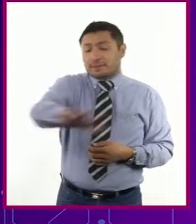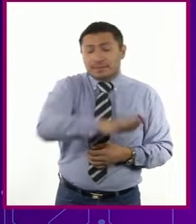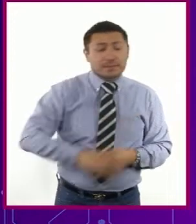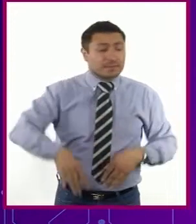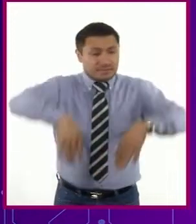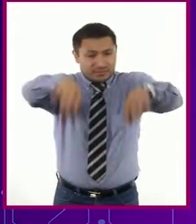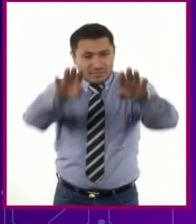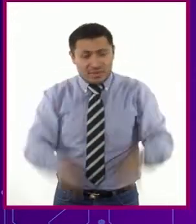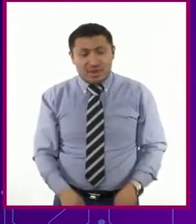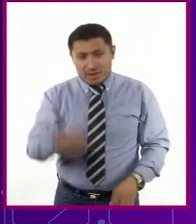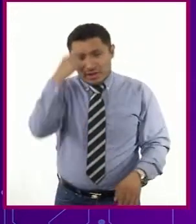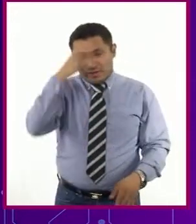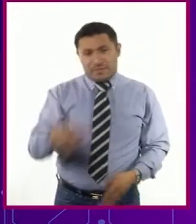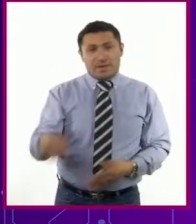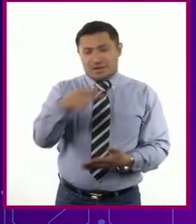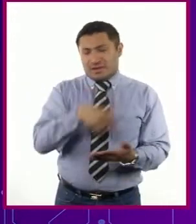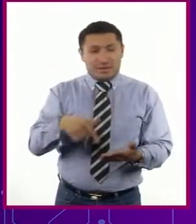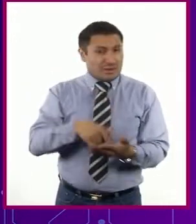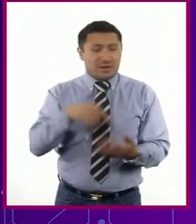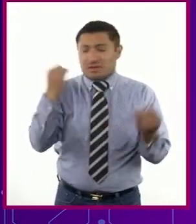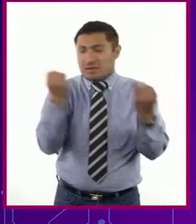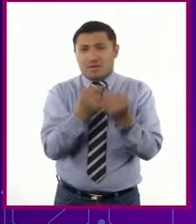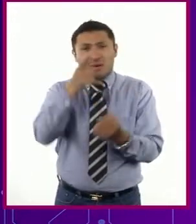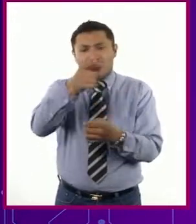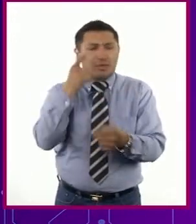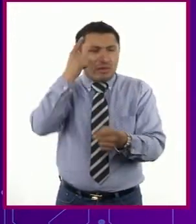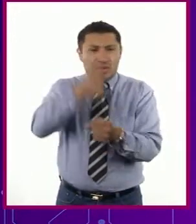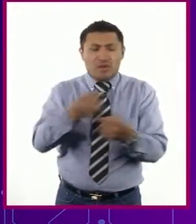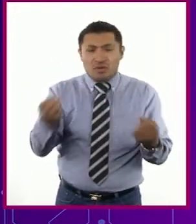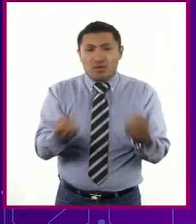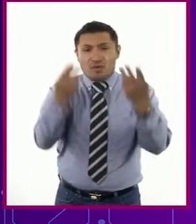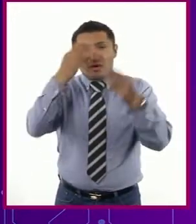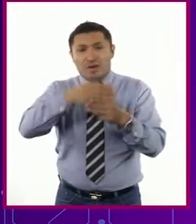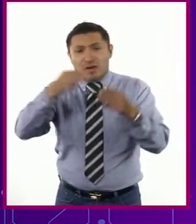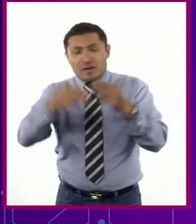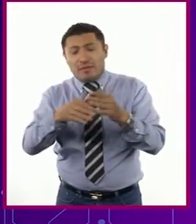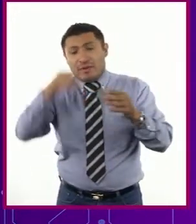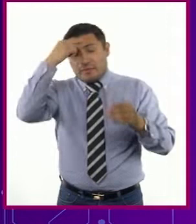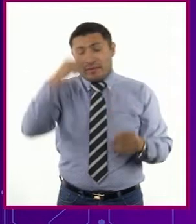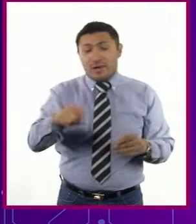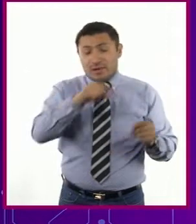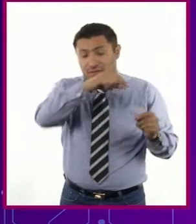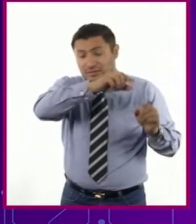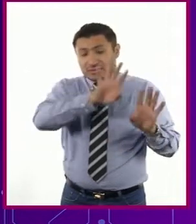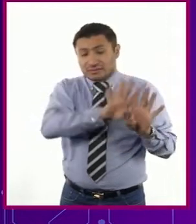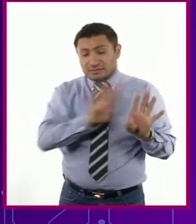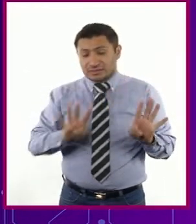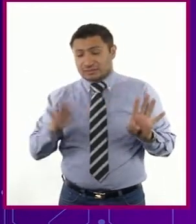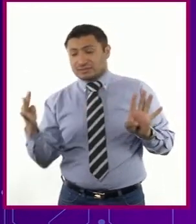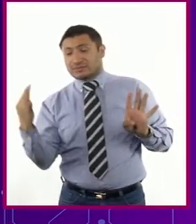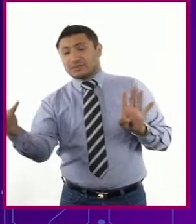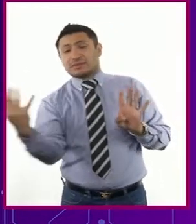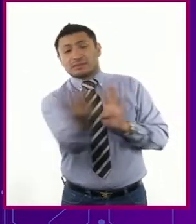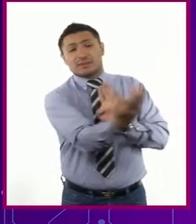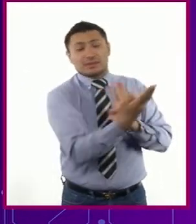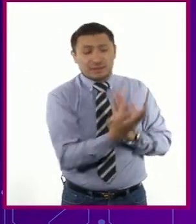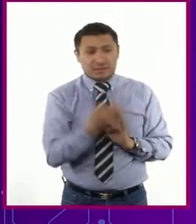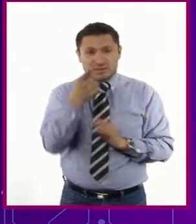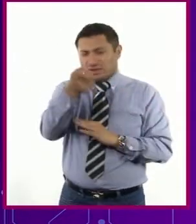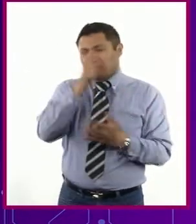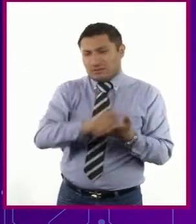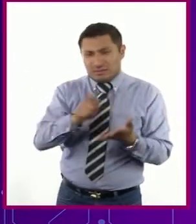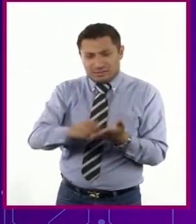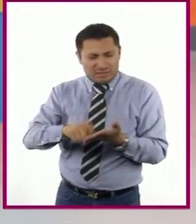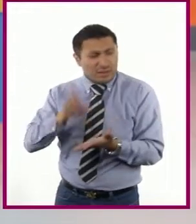También hagan una estimación rápida de la cantidad de material con que cercarán esa zona. Escriban sus estimaciones en